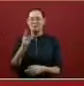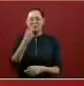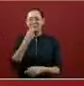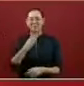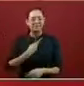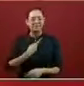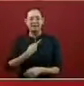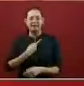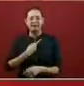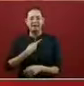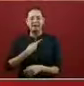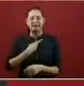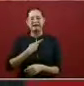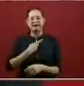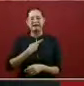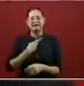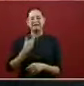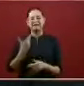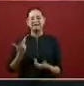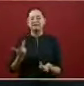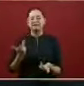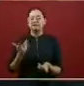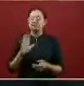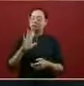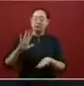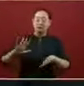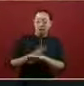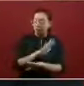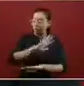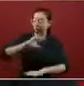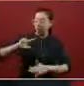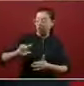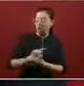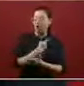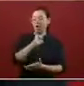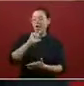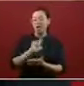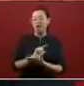de que fue una reforma legal